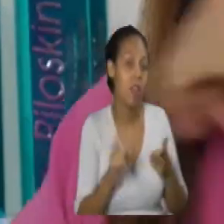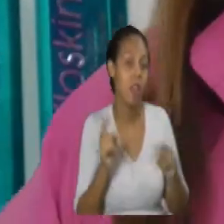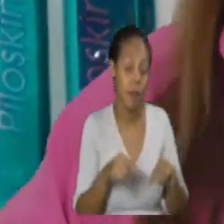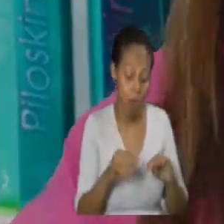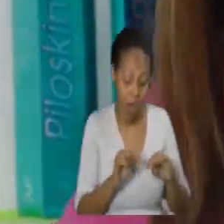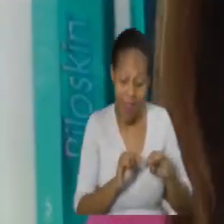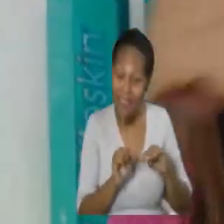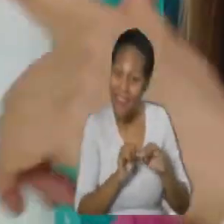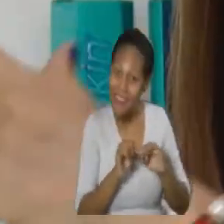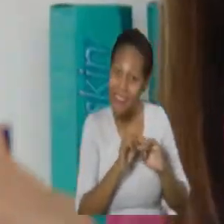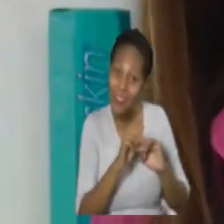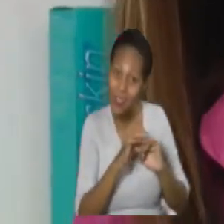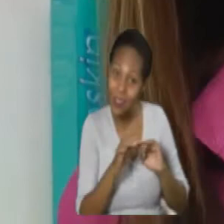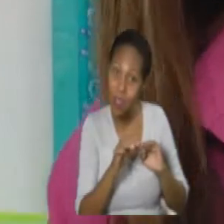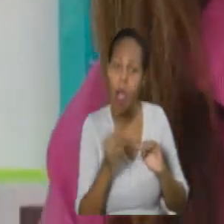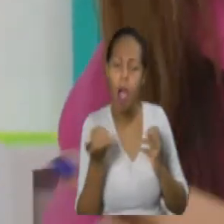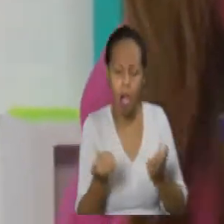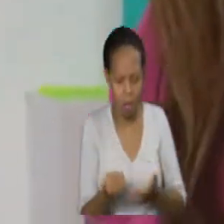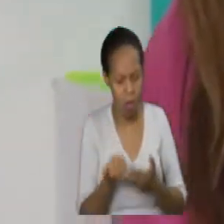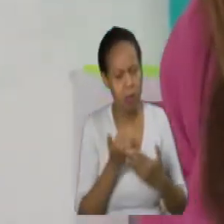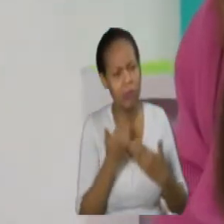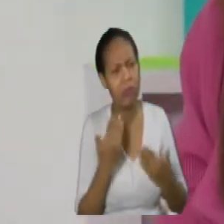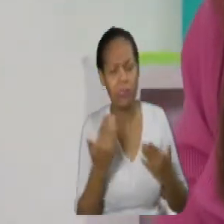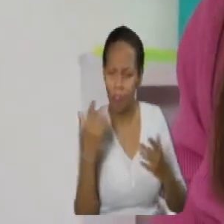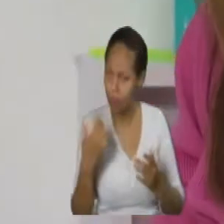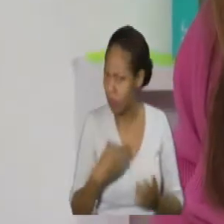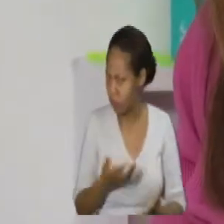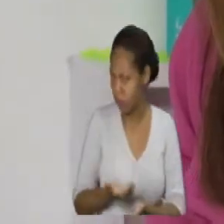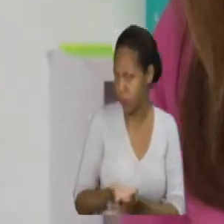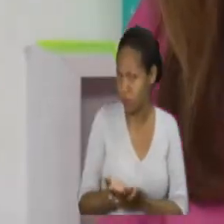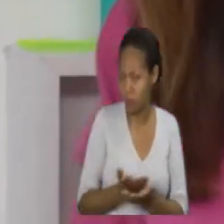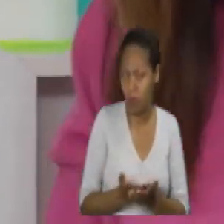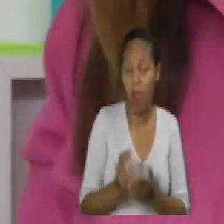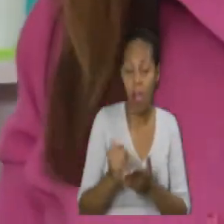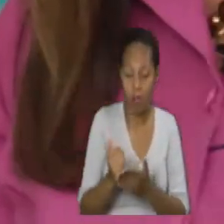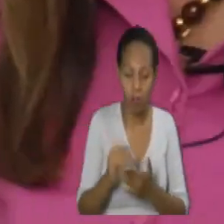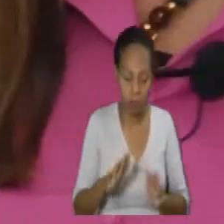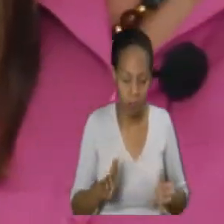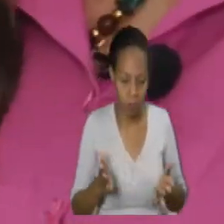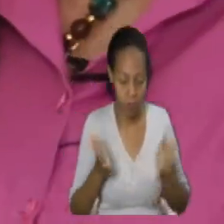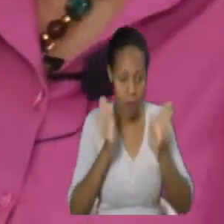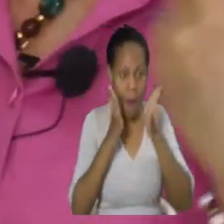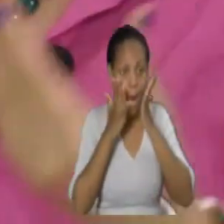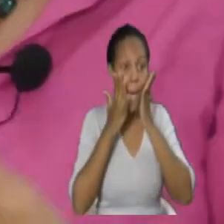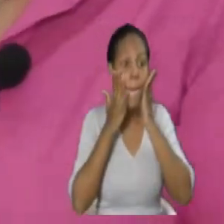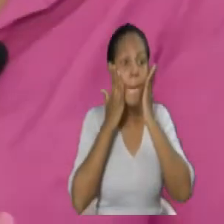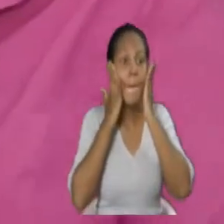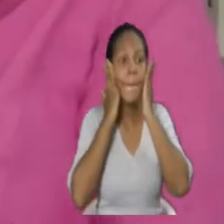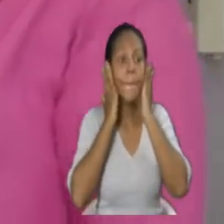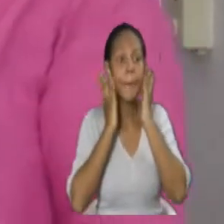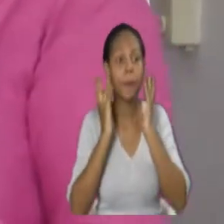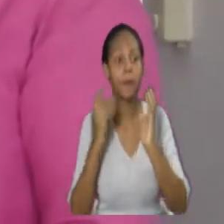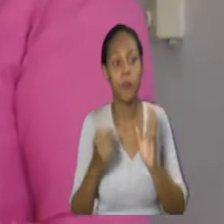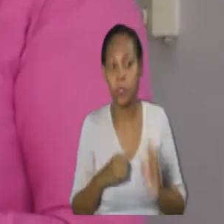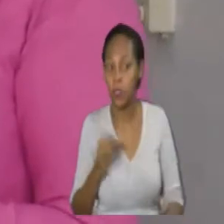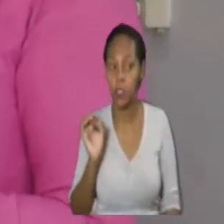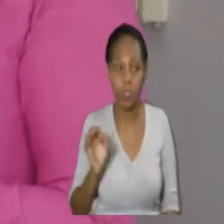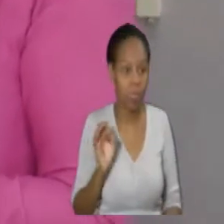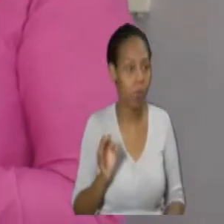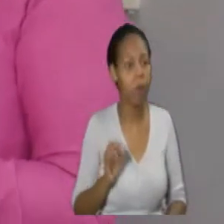lo recomiendo, que en realidad nos rejuvenece mucho. Yo soy una de las personas que lo